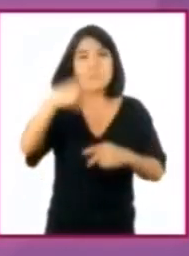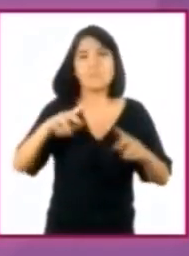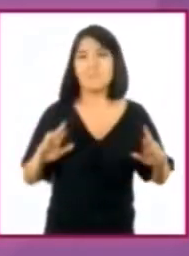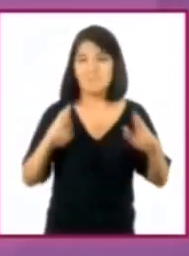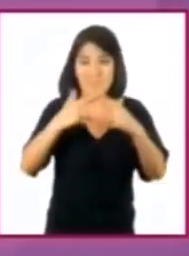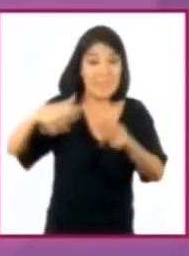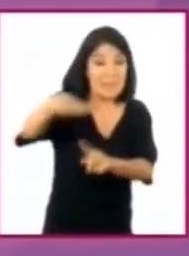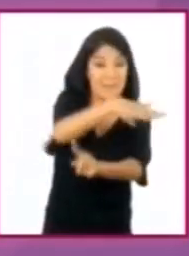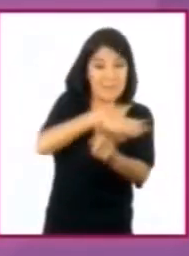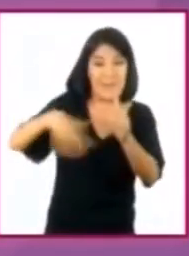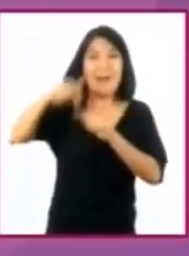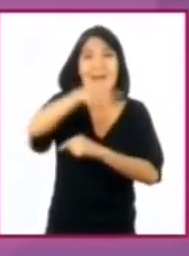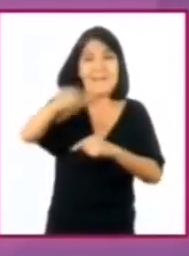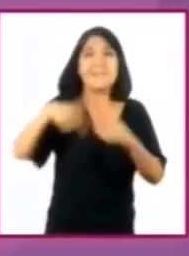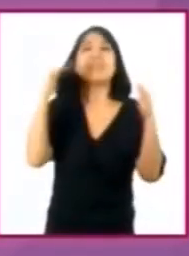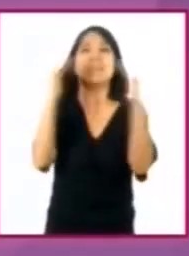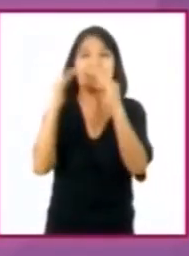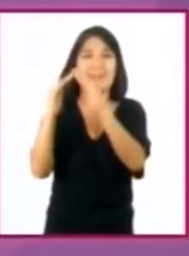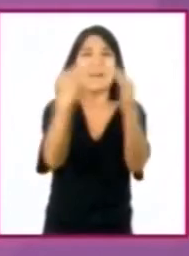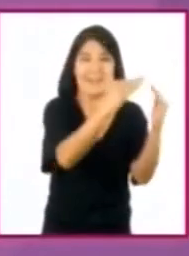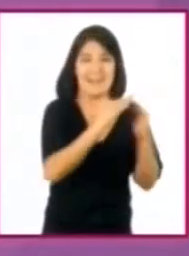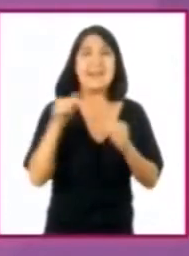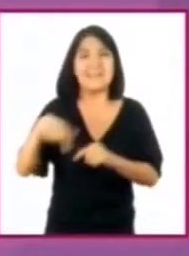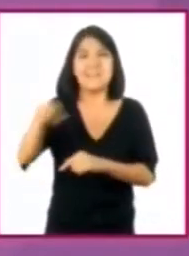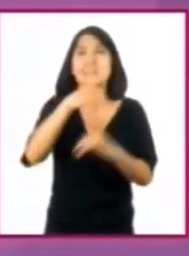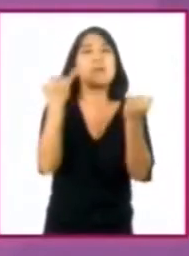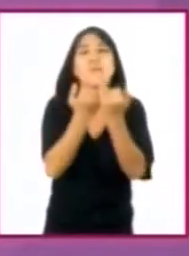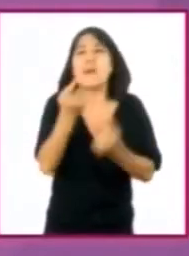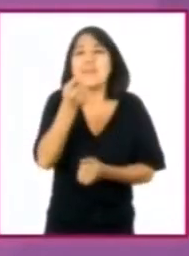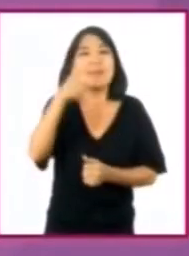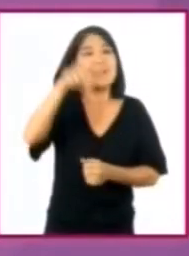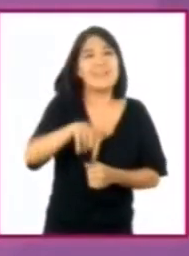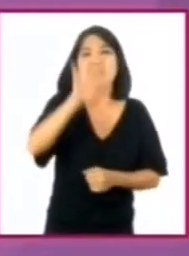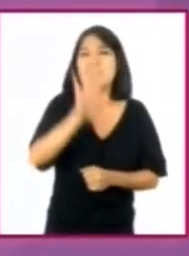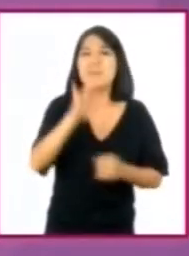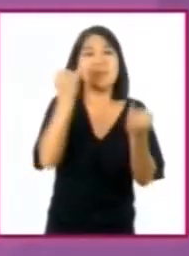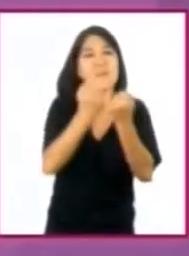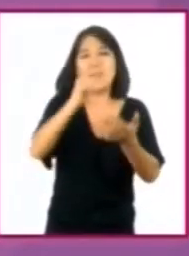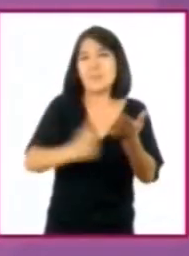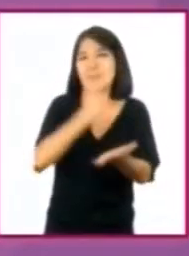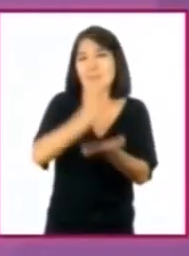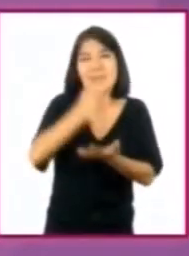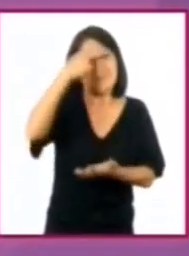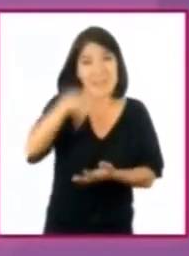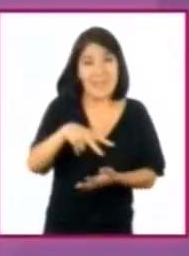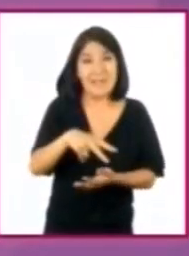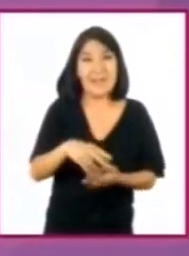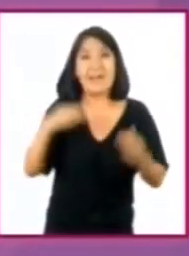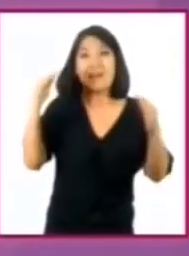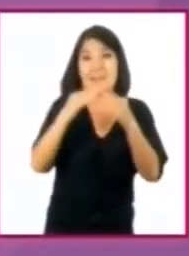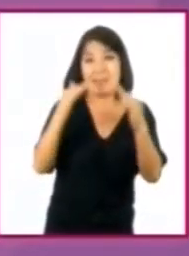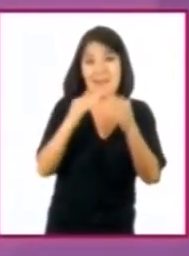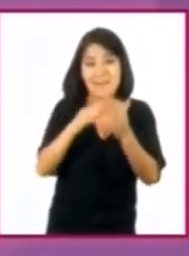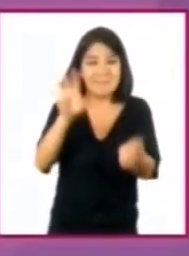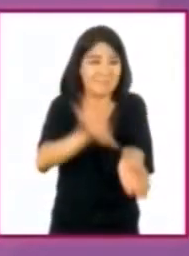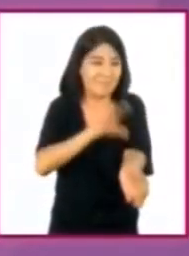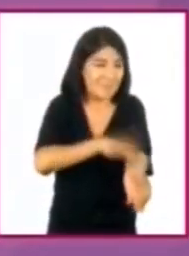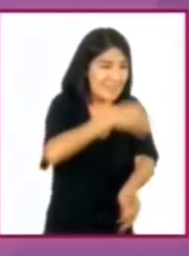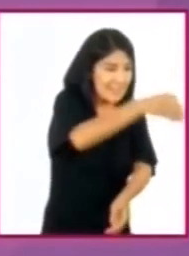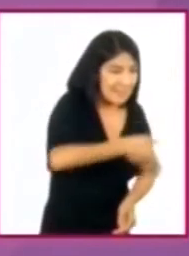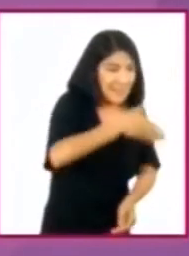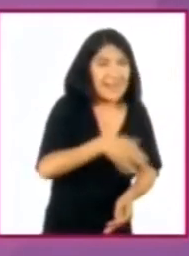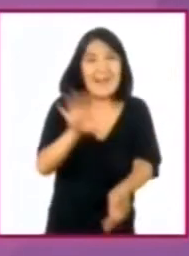se agrupaban según su oficio. Un poco como ahora se distribuye el centro de la Ciudad de México. Una calle de electrónica, una calle